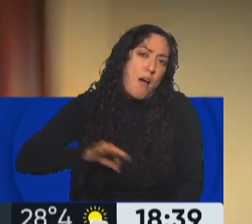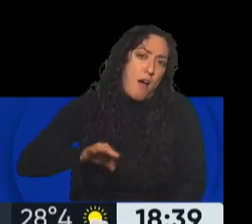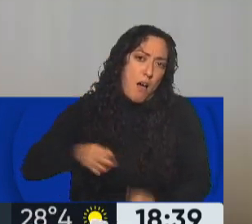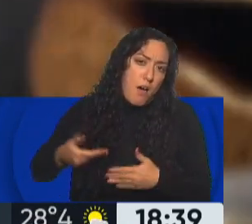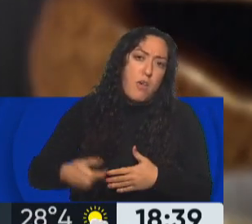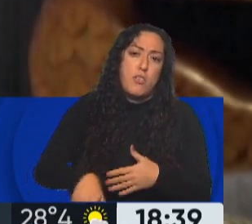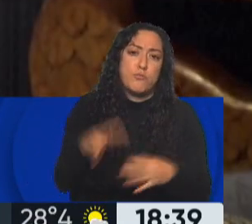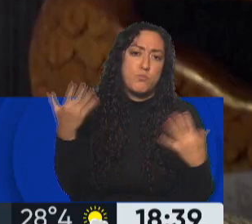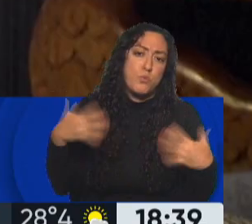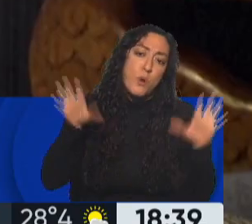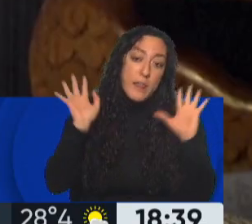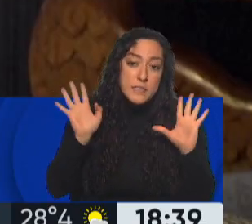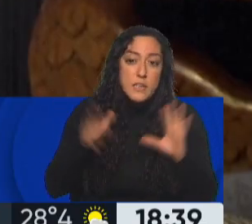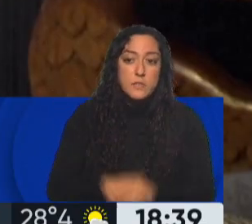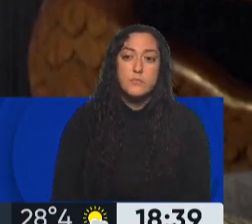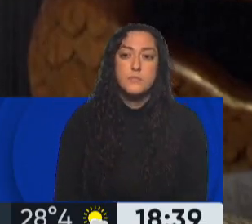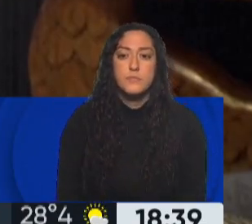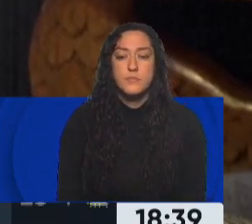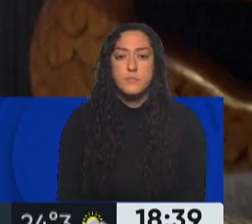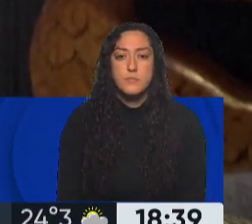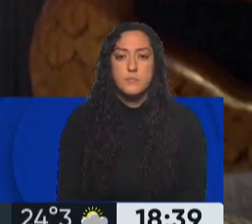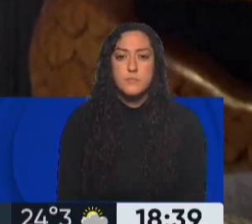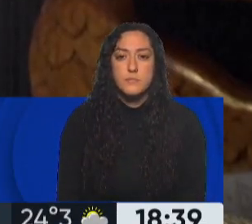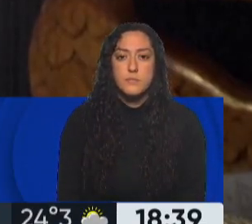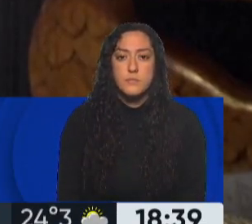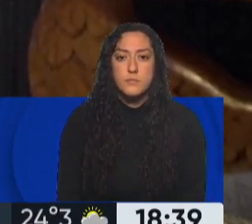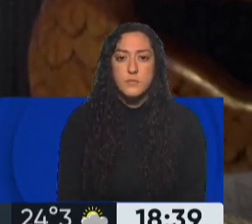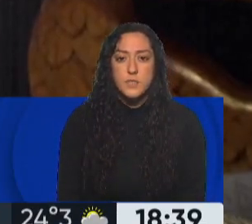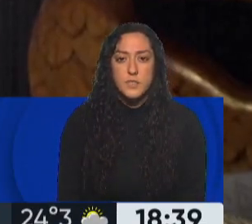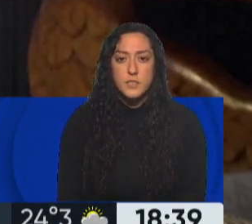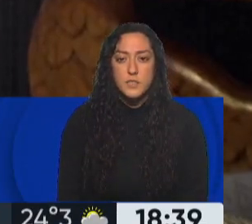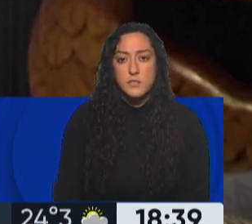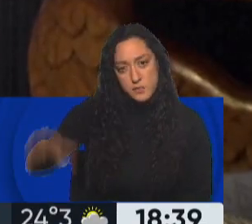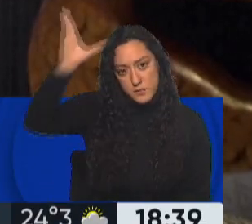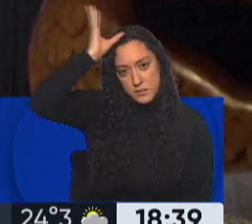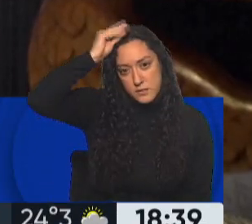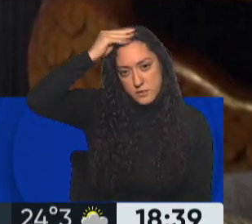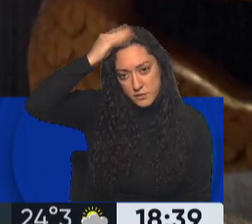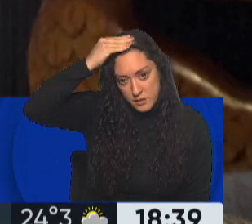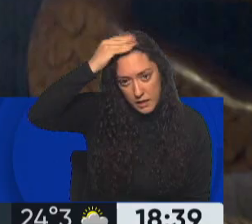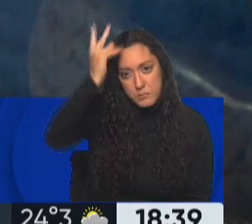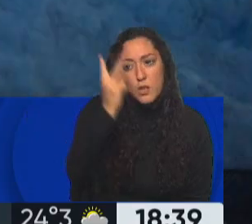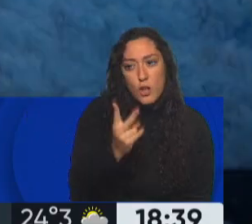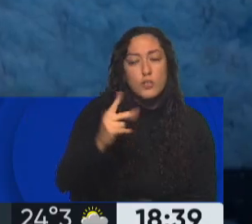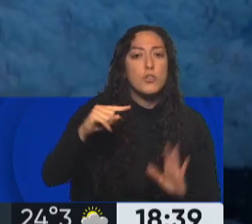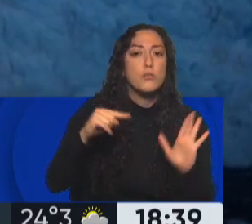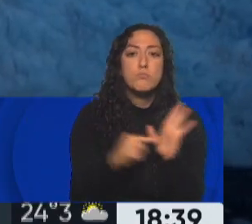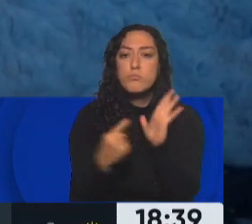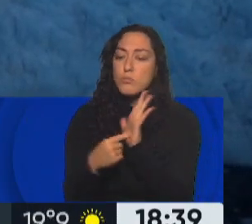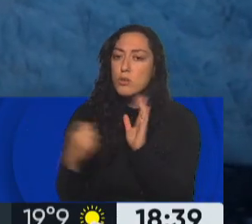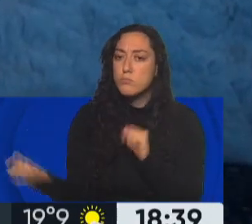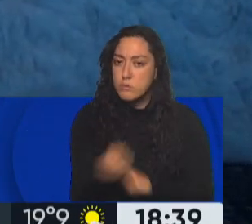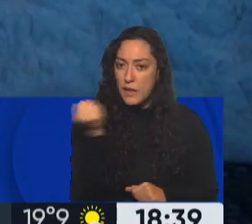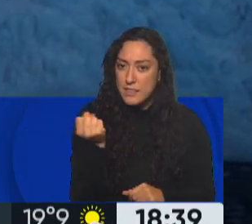years. Denmark is not able to do that. El interés de Trump se basa en dos aspectos relevantes: la